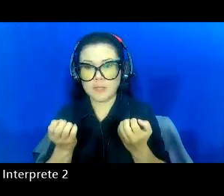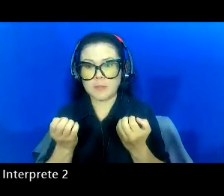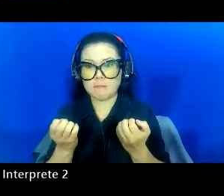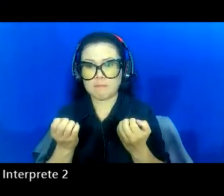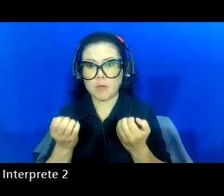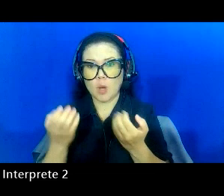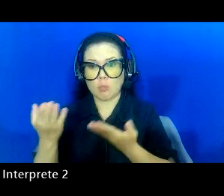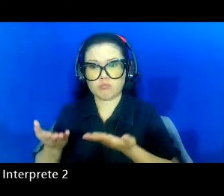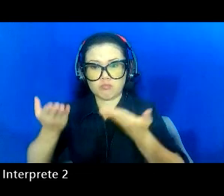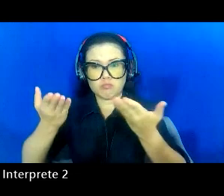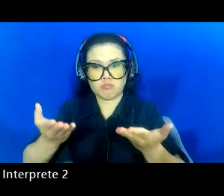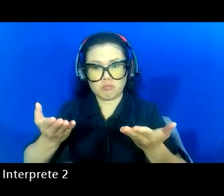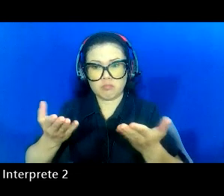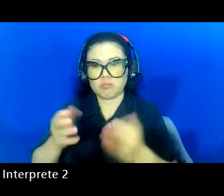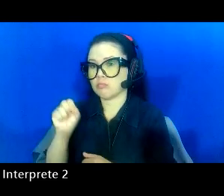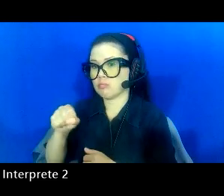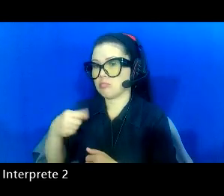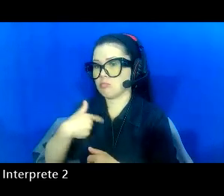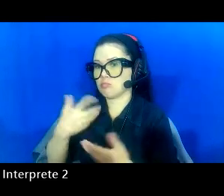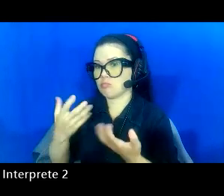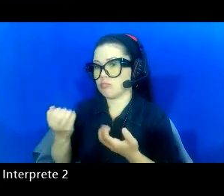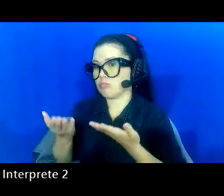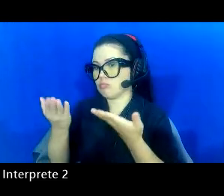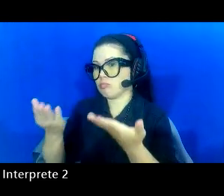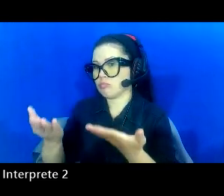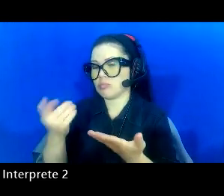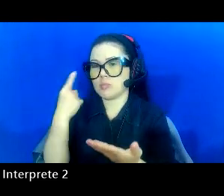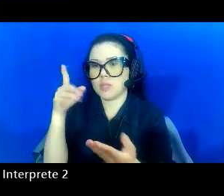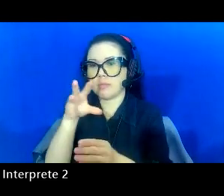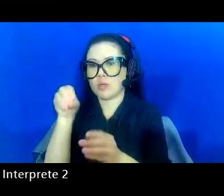moción para que se incluya